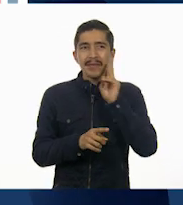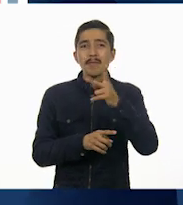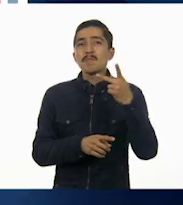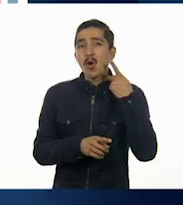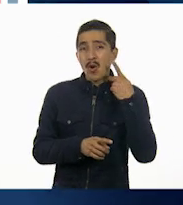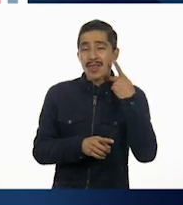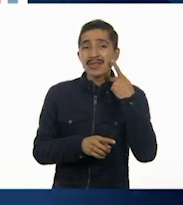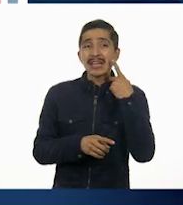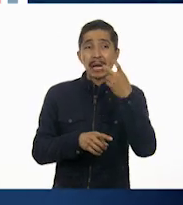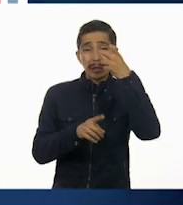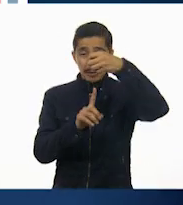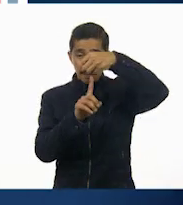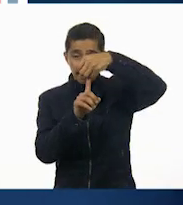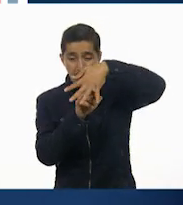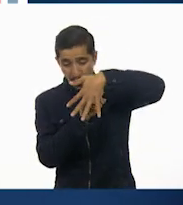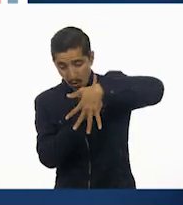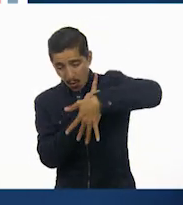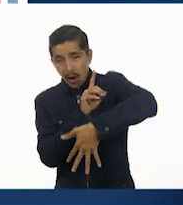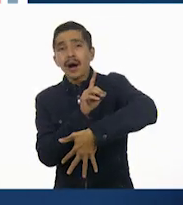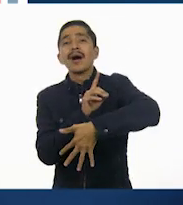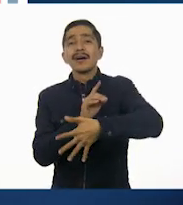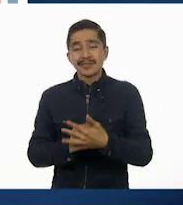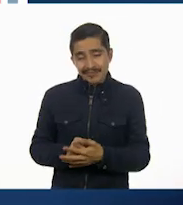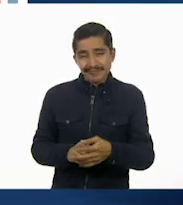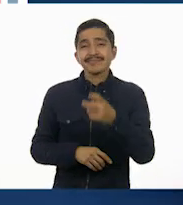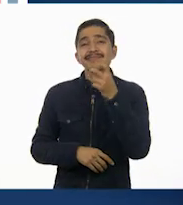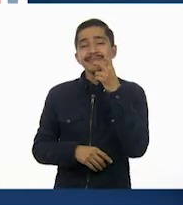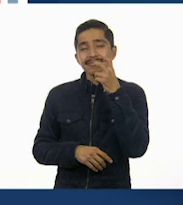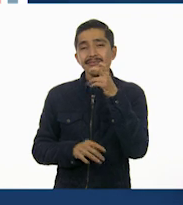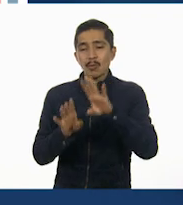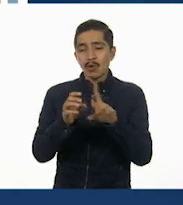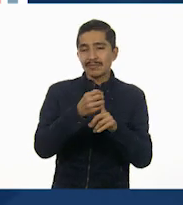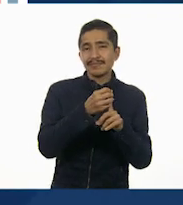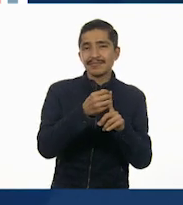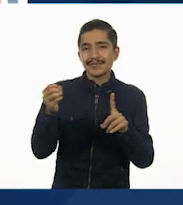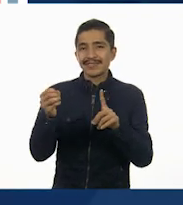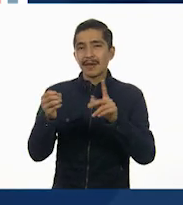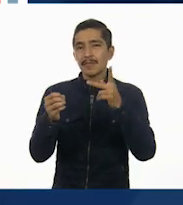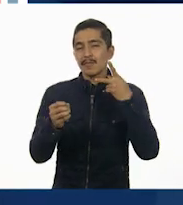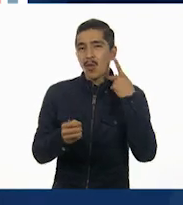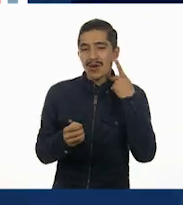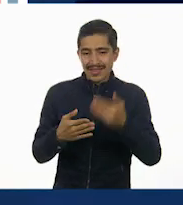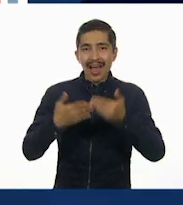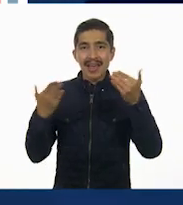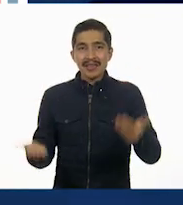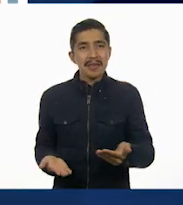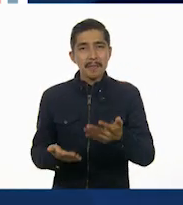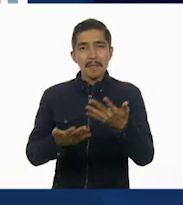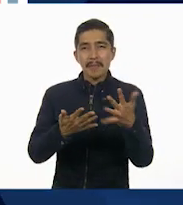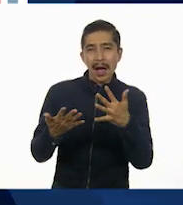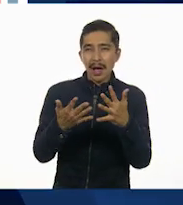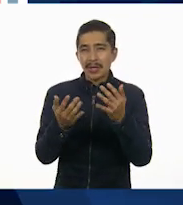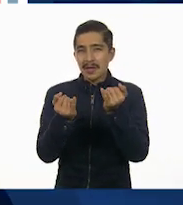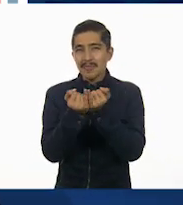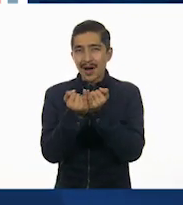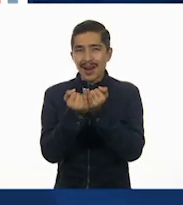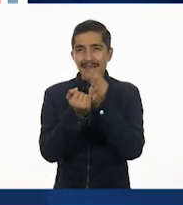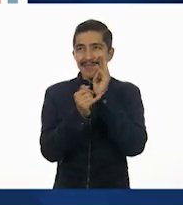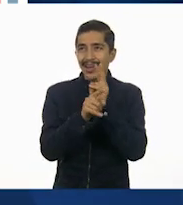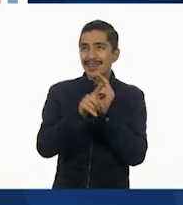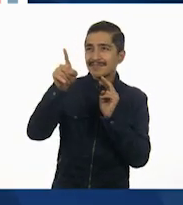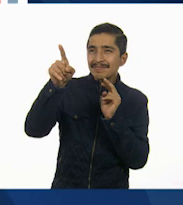política, podemos ver una clara influencia en la organización de los sistemas políticos actuales. Claro, en la actualidad